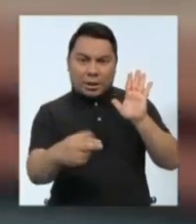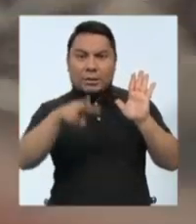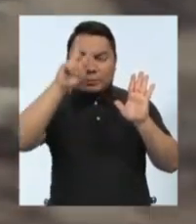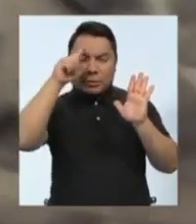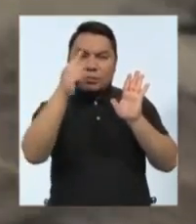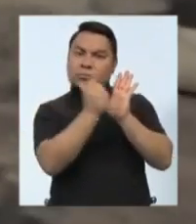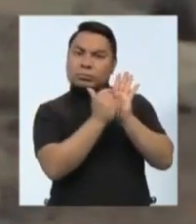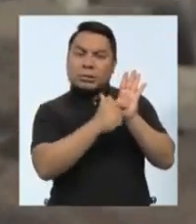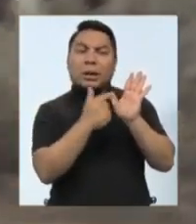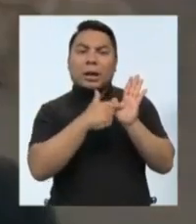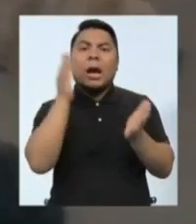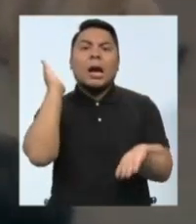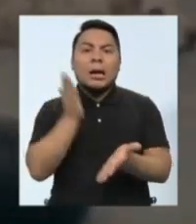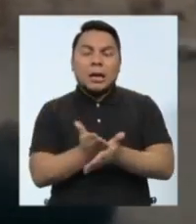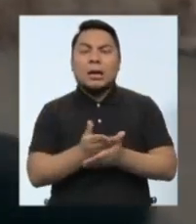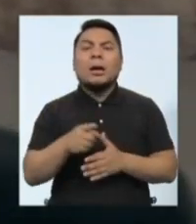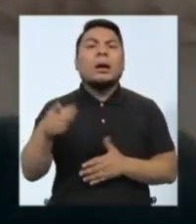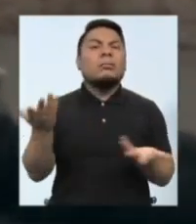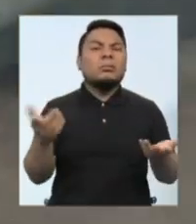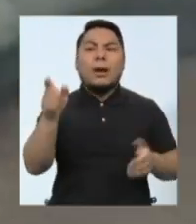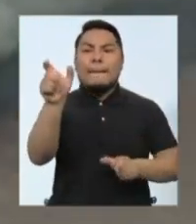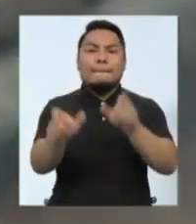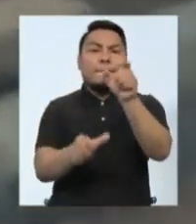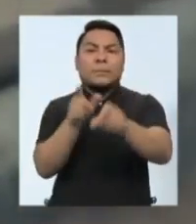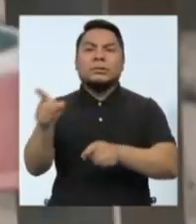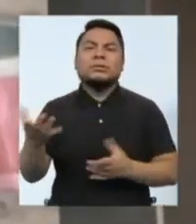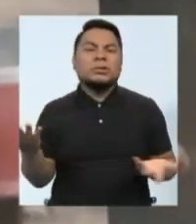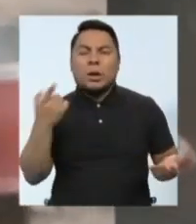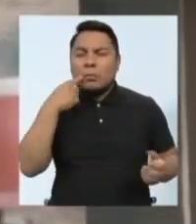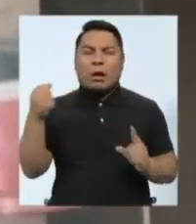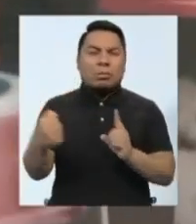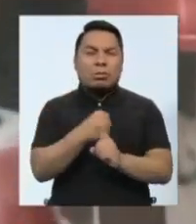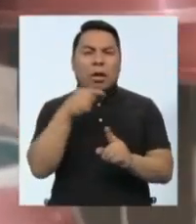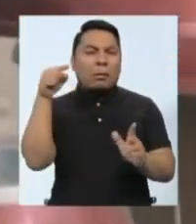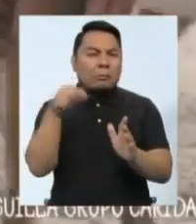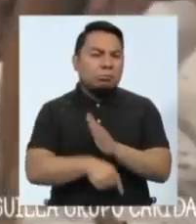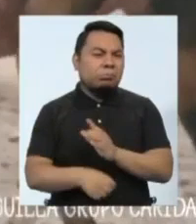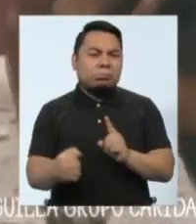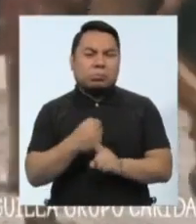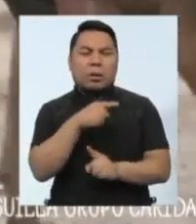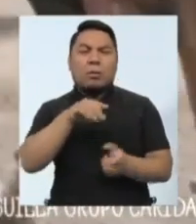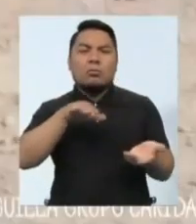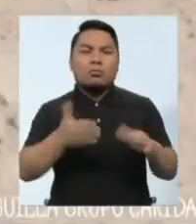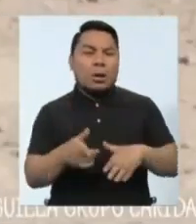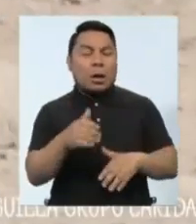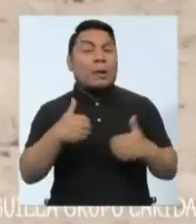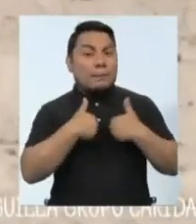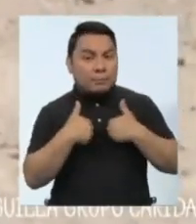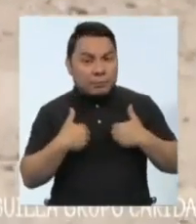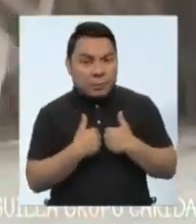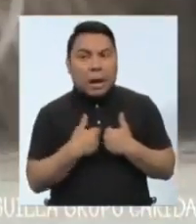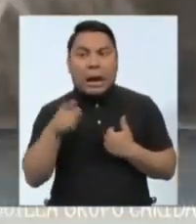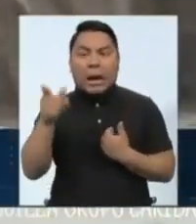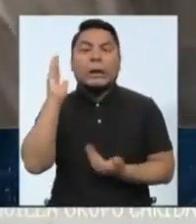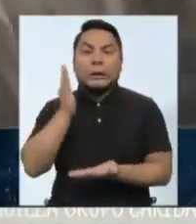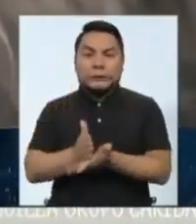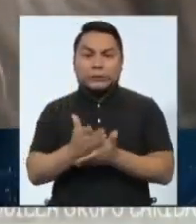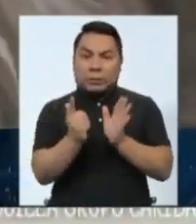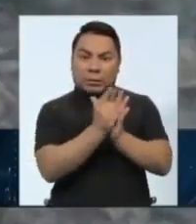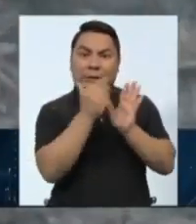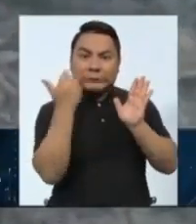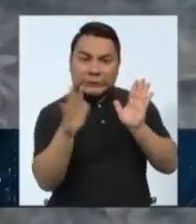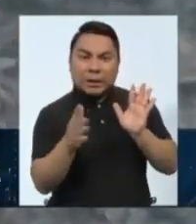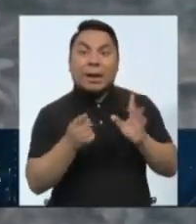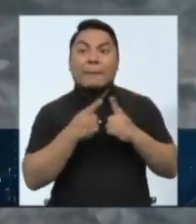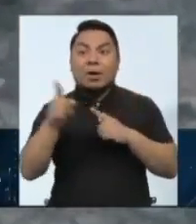país, sanciona hasta con pena privativa a aquellas personas que maltraten hasta ocasionar la muerte a los animales. Ante estos casos,